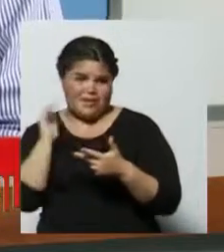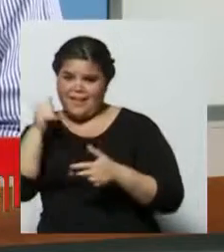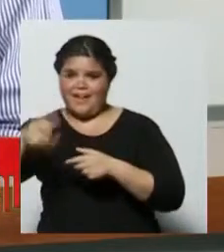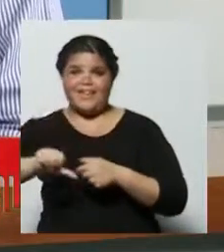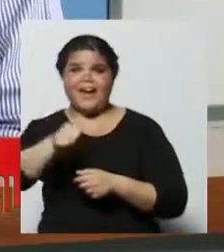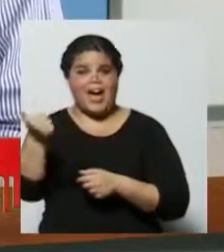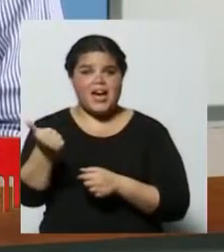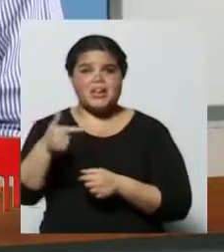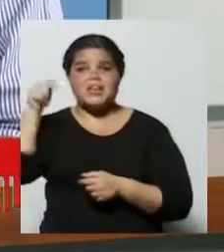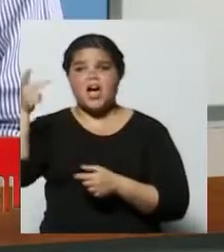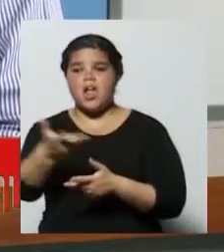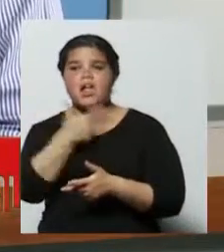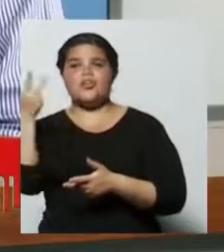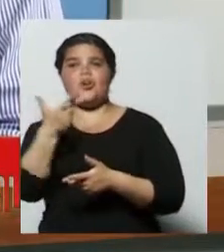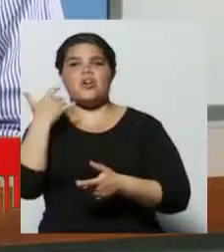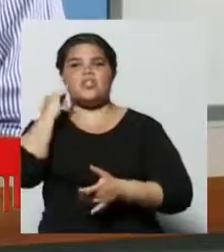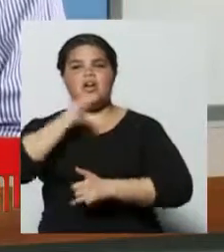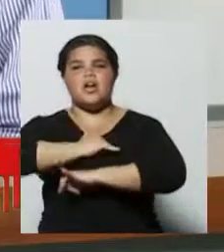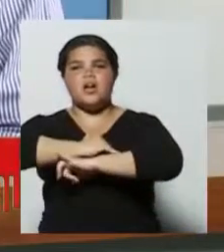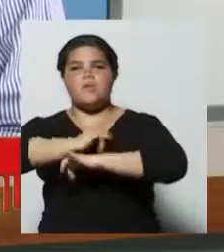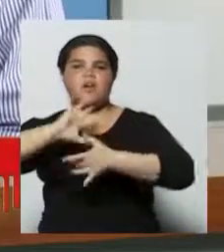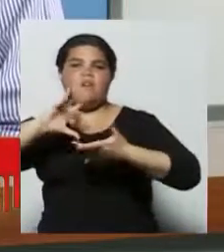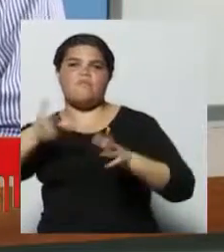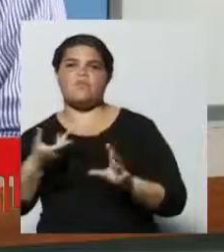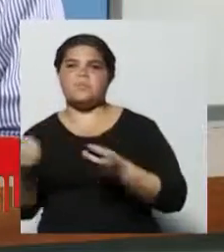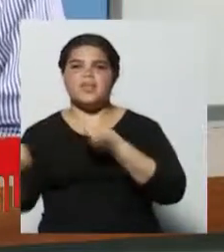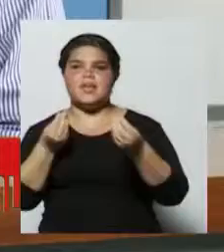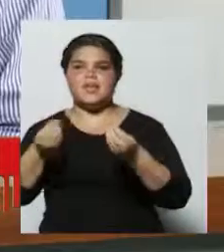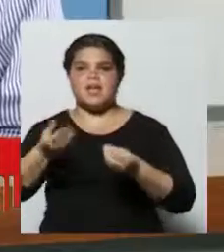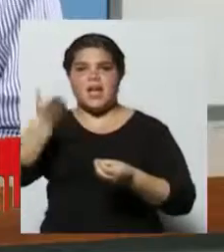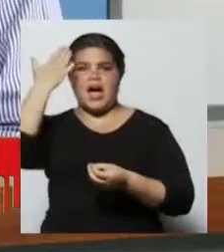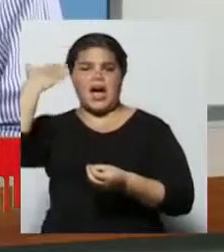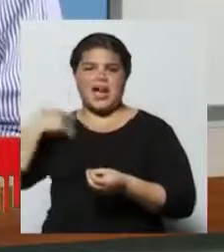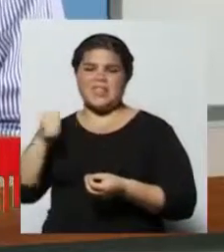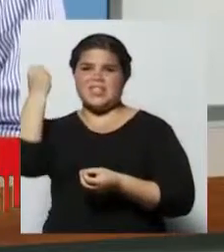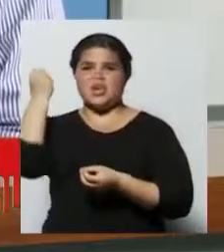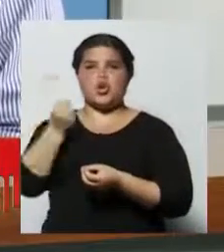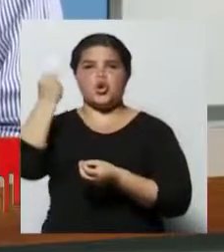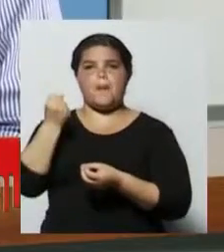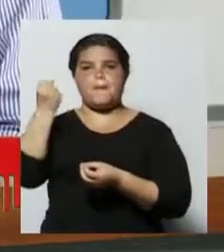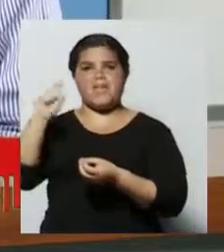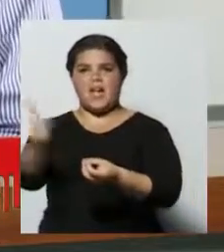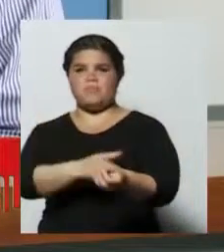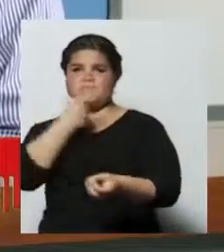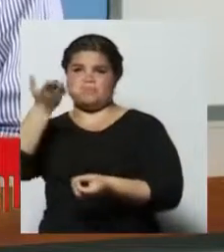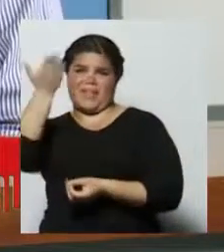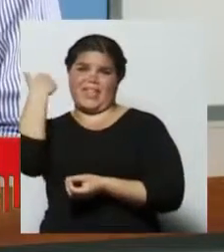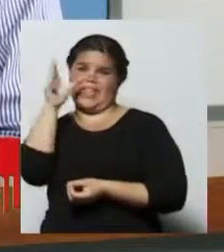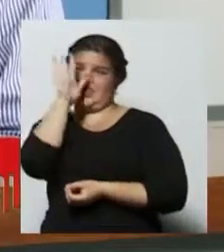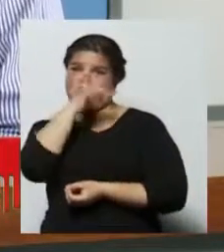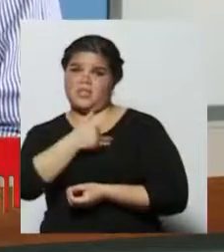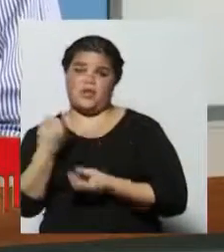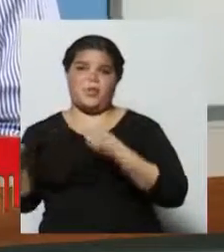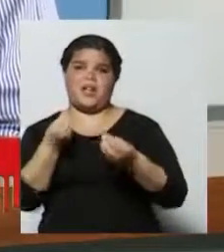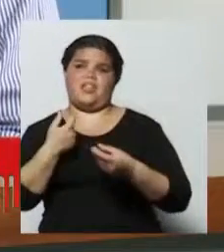que tienen los tres es una formación que tiene que ver con la economía neoclásica, con el mainstream, manuales que me